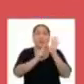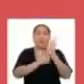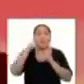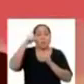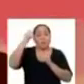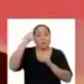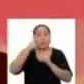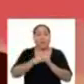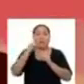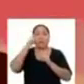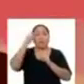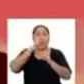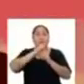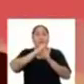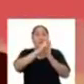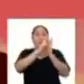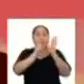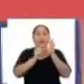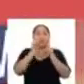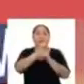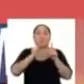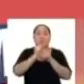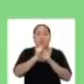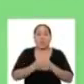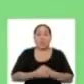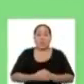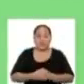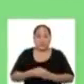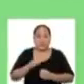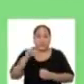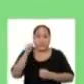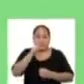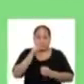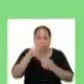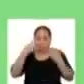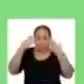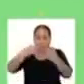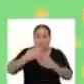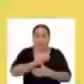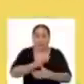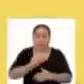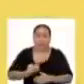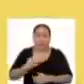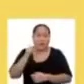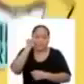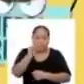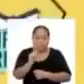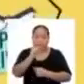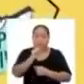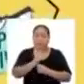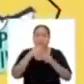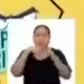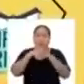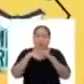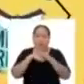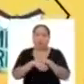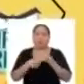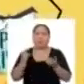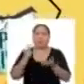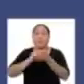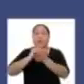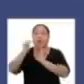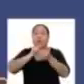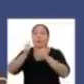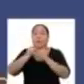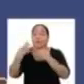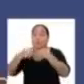económicas. El modelo liberal es netamente capitalista, con una intervención mínima del Estado y con una gran competencia de las empresas